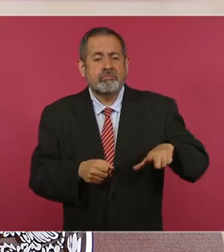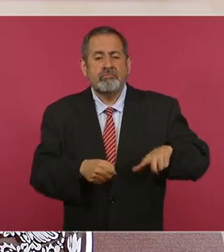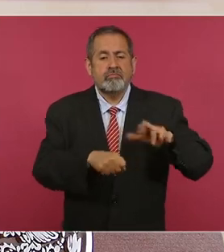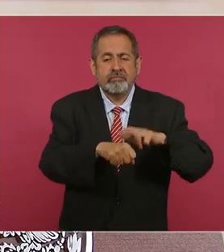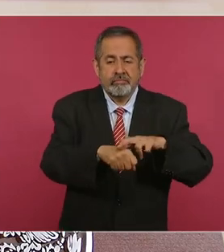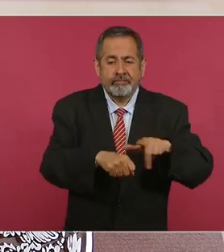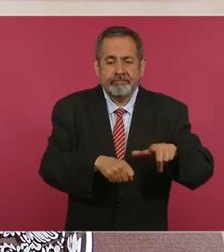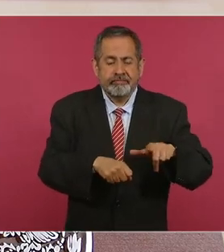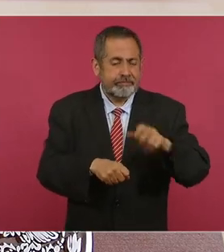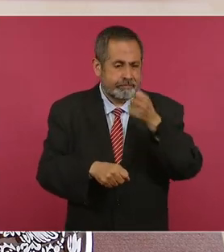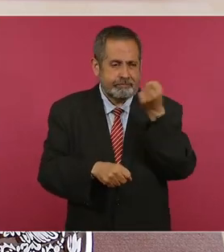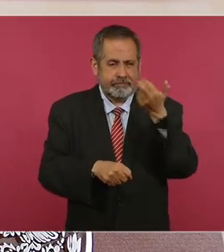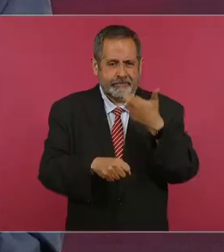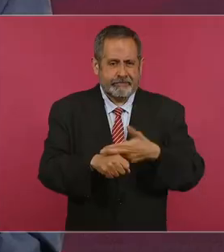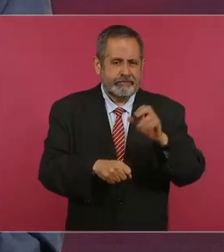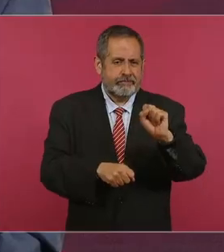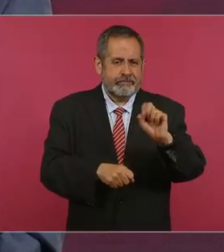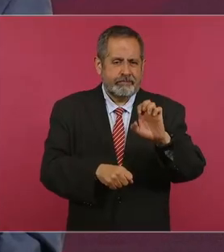Gobernación,